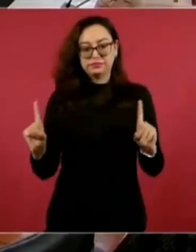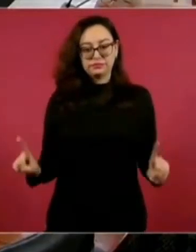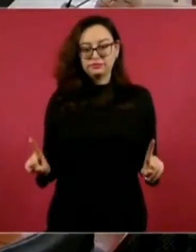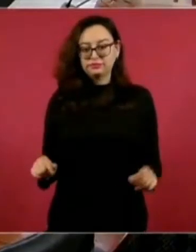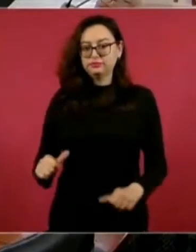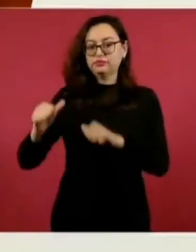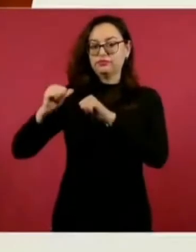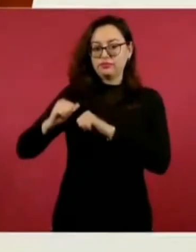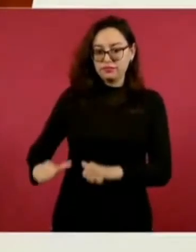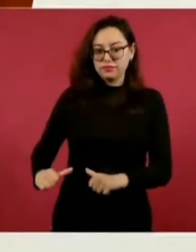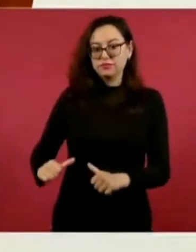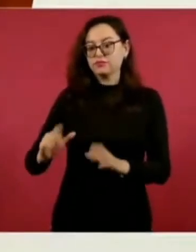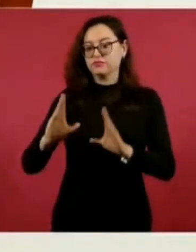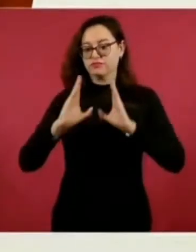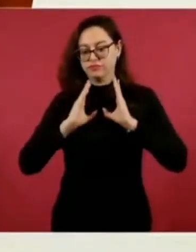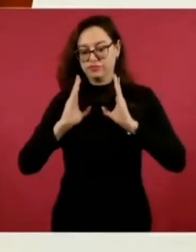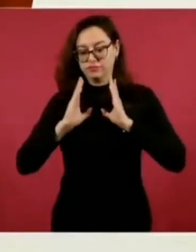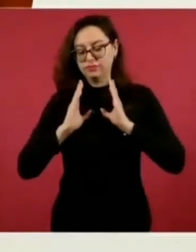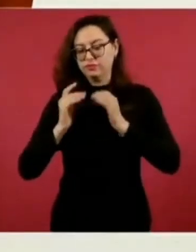la Marina,